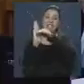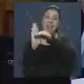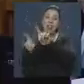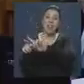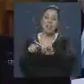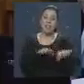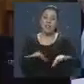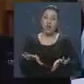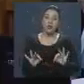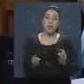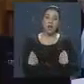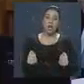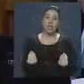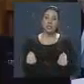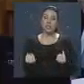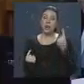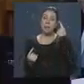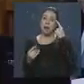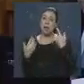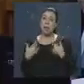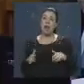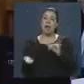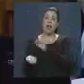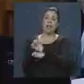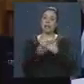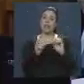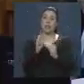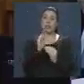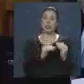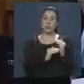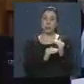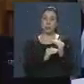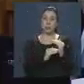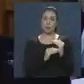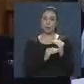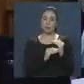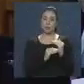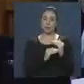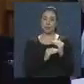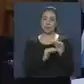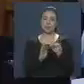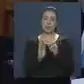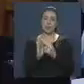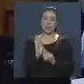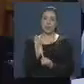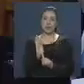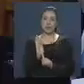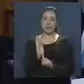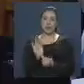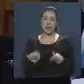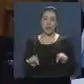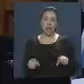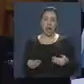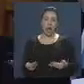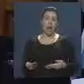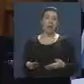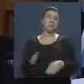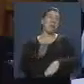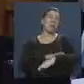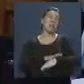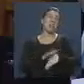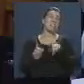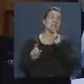distintos aspectos que son necesarios para cualquier institución de educación superior. Estas son reformas que hoy día probablemente la derecha